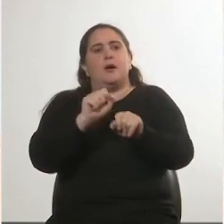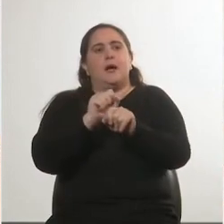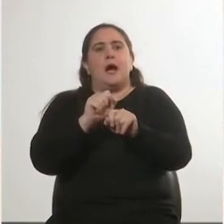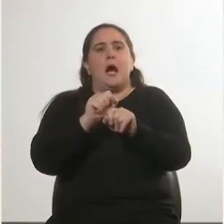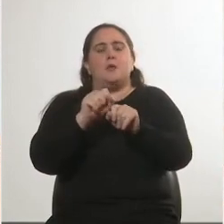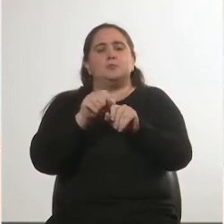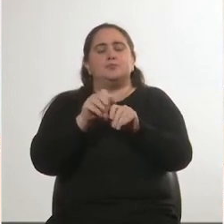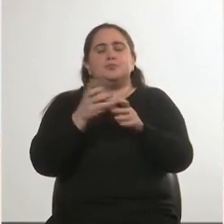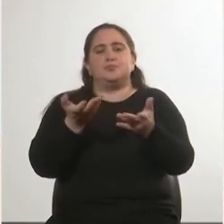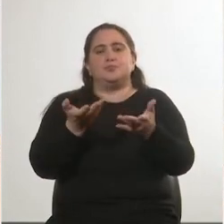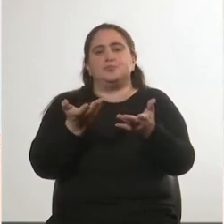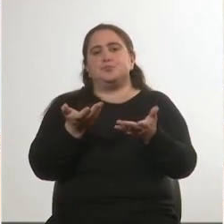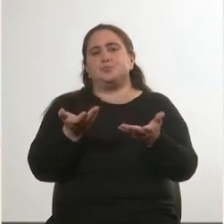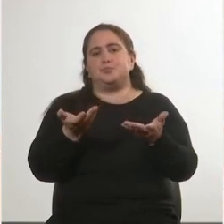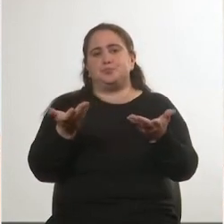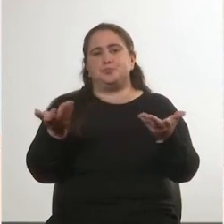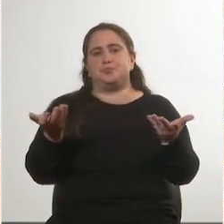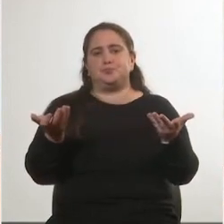un caño